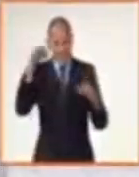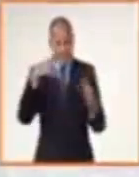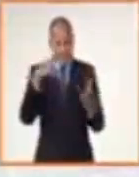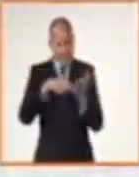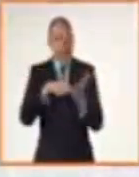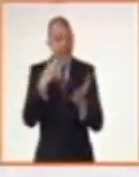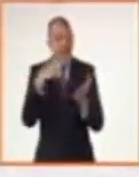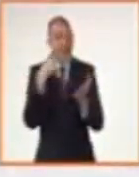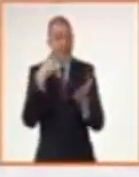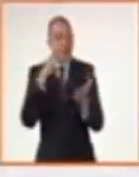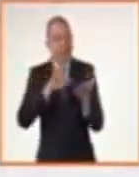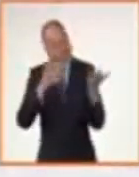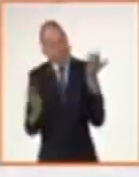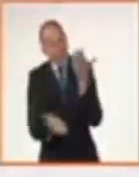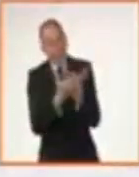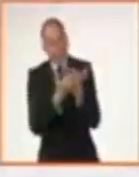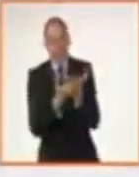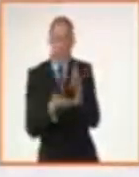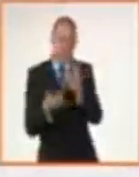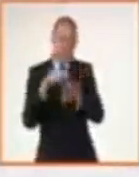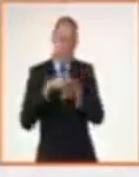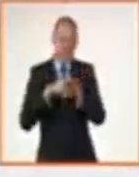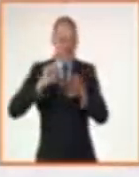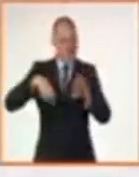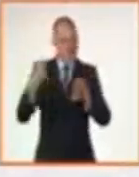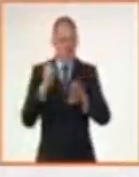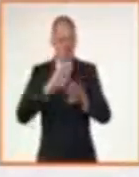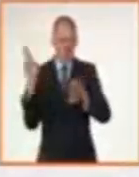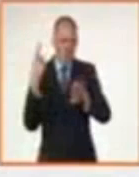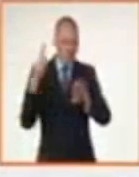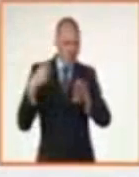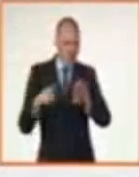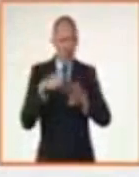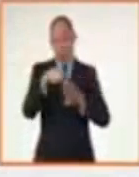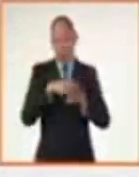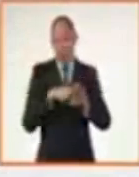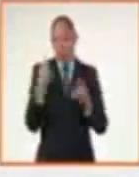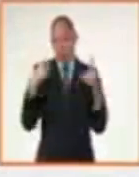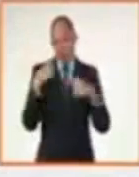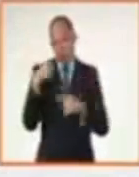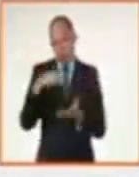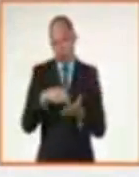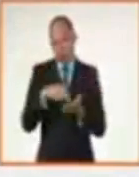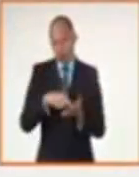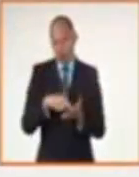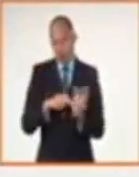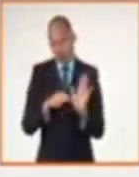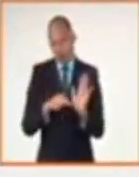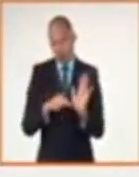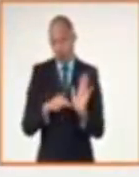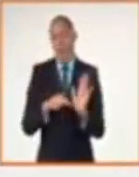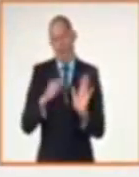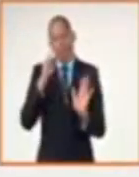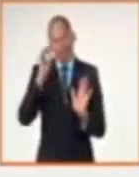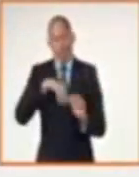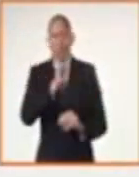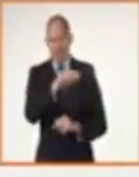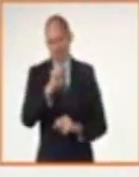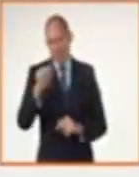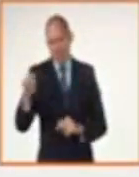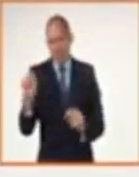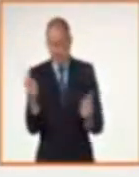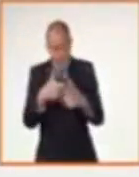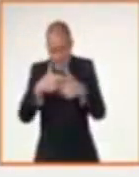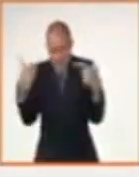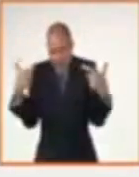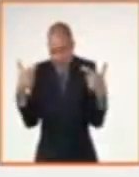que seamos y que tengamos la mayoría como gobierno revolucionario, este es un país que va a seguir andando adelante. Yo creo que es algo que